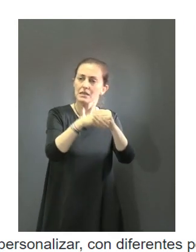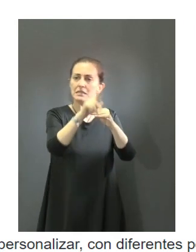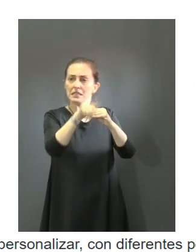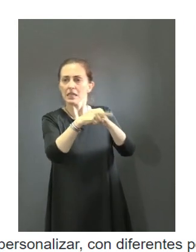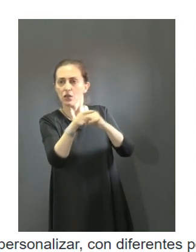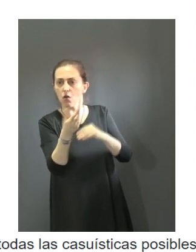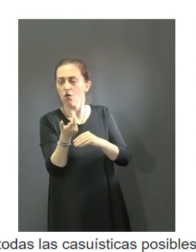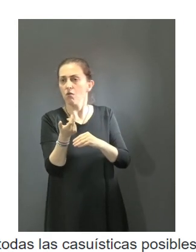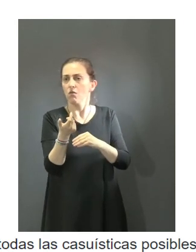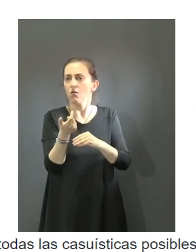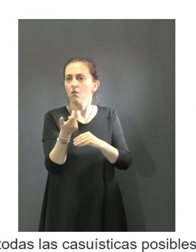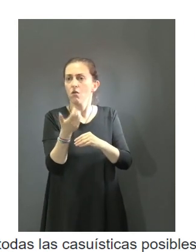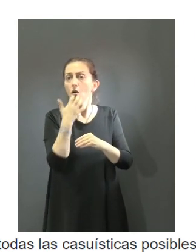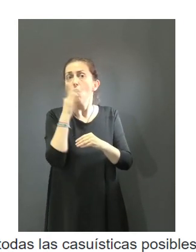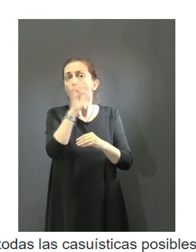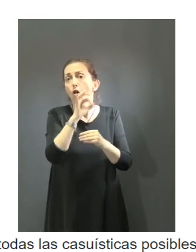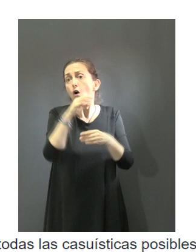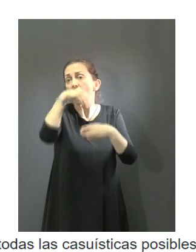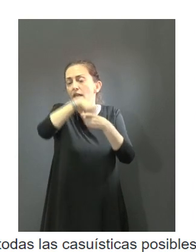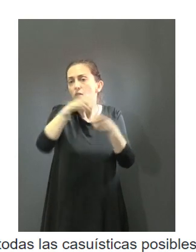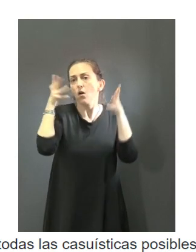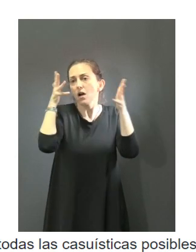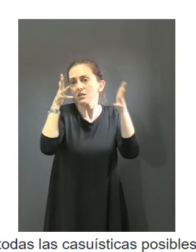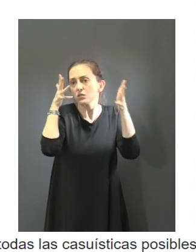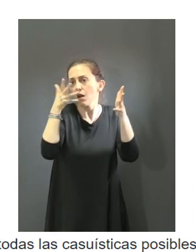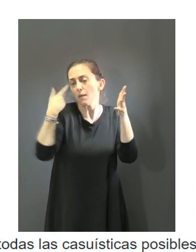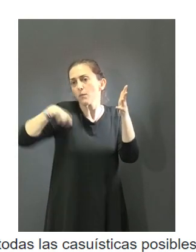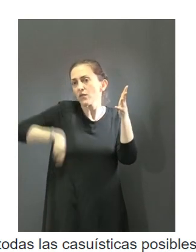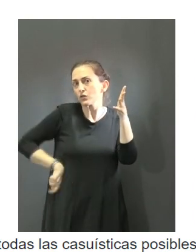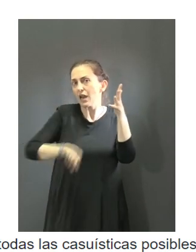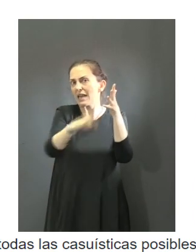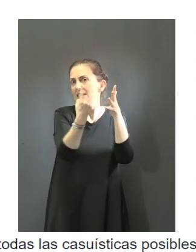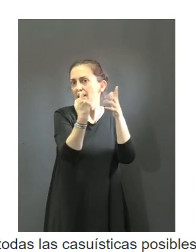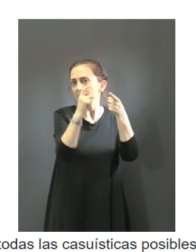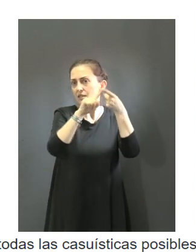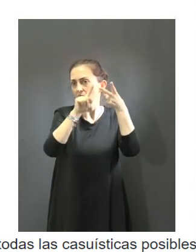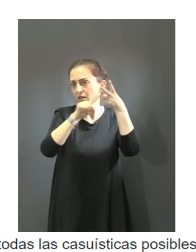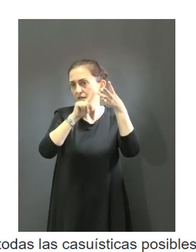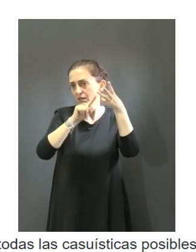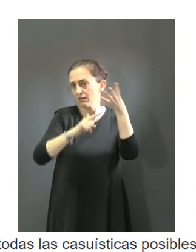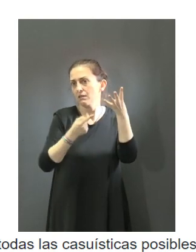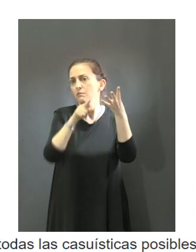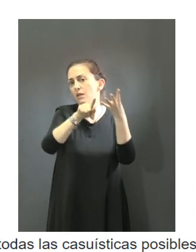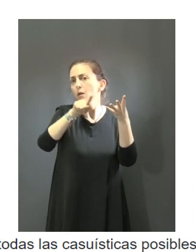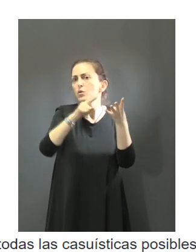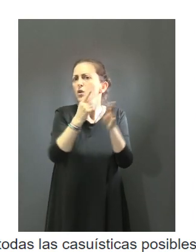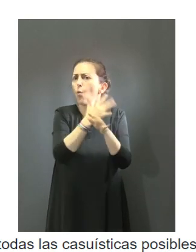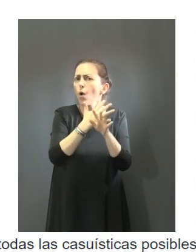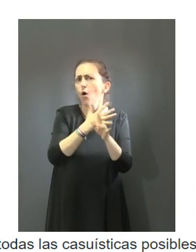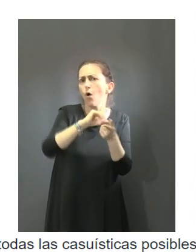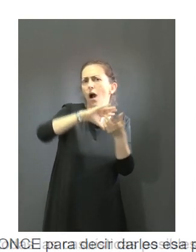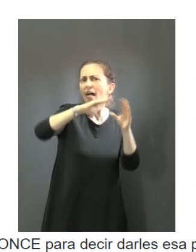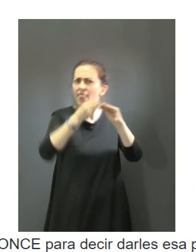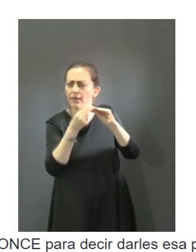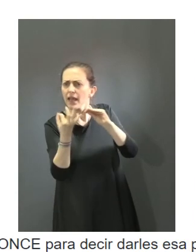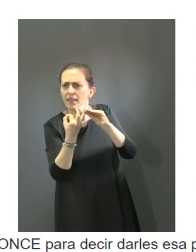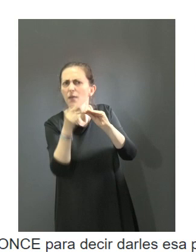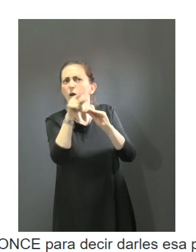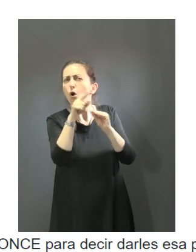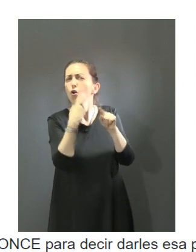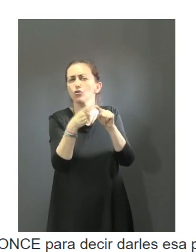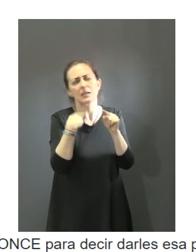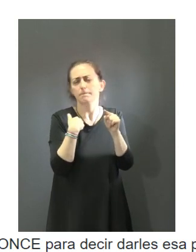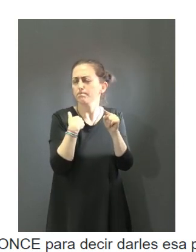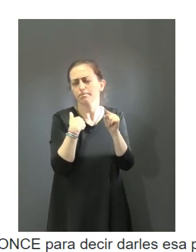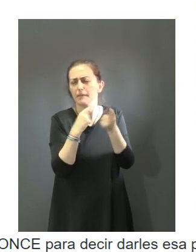de apoyo, como con el propio asesoramiento nuestro como profesionales de cómo adaptar situaciones dentro del propio